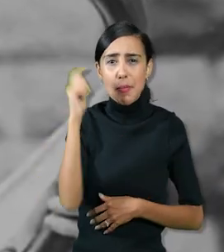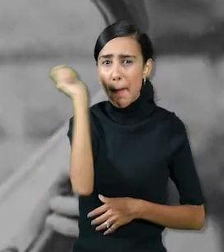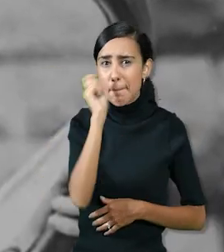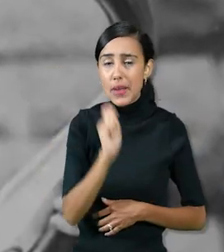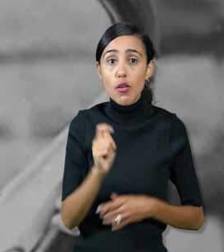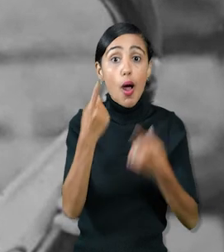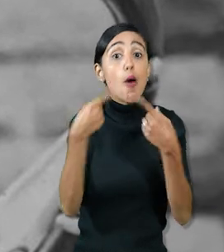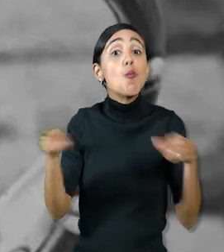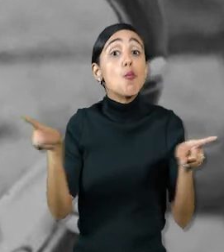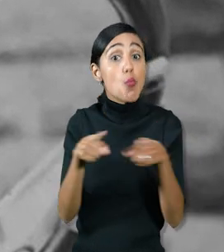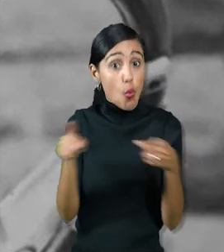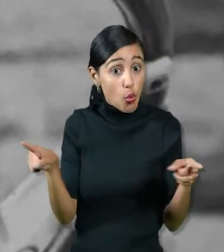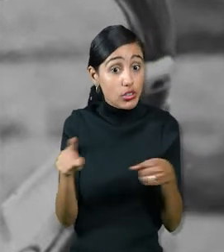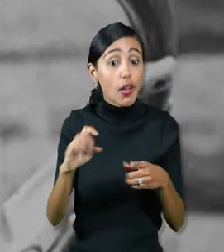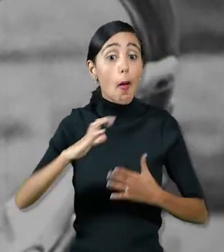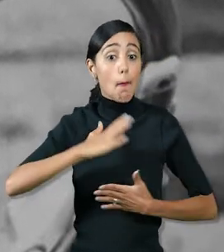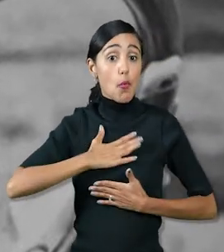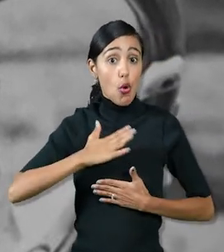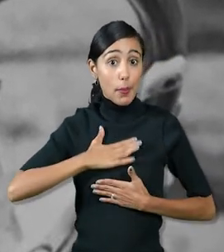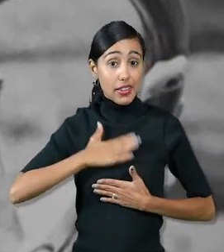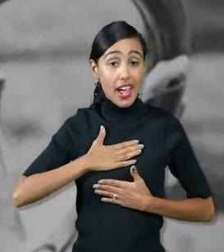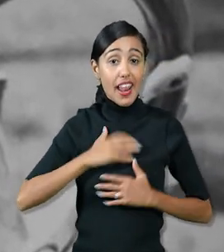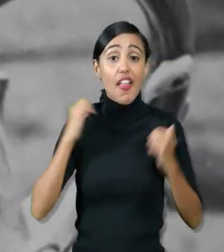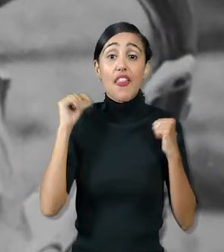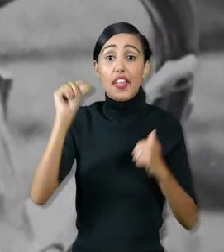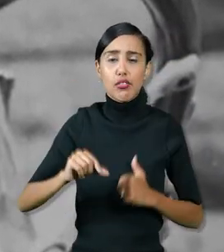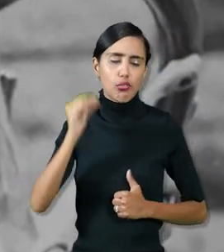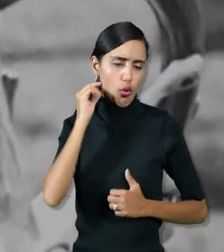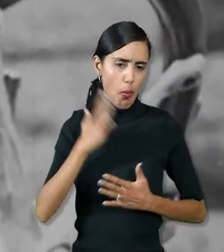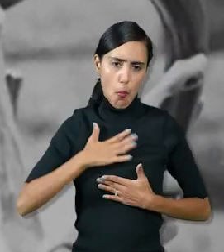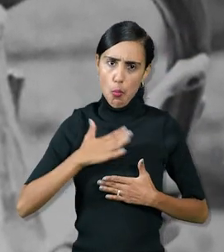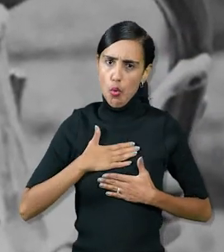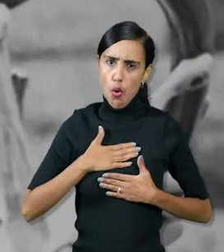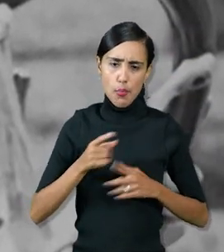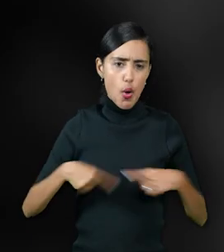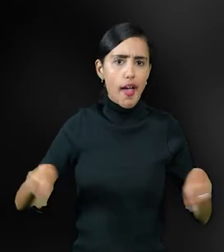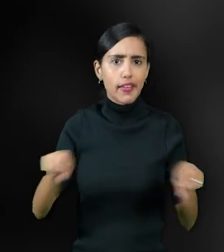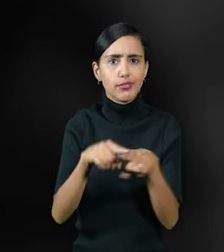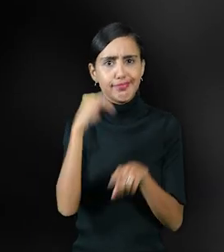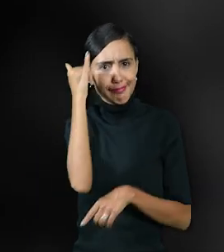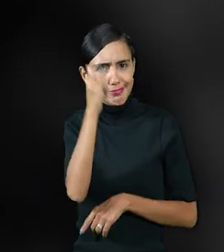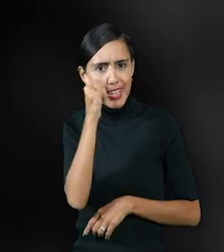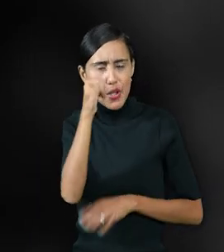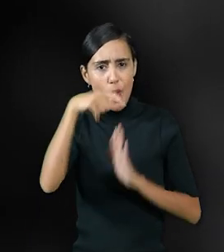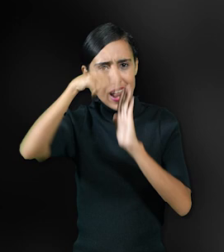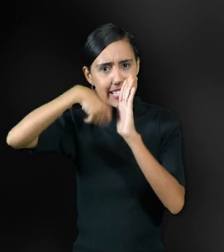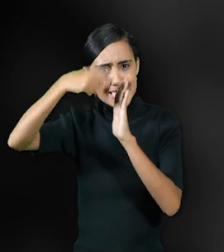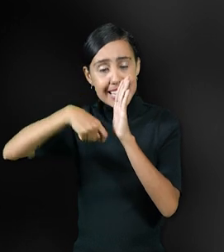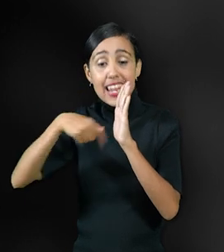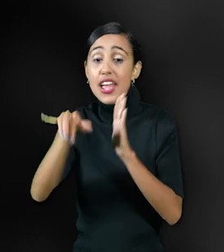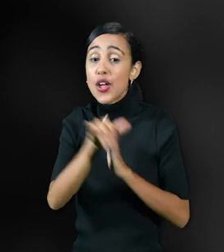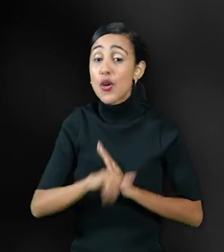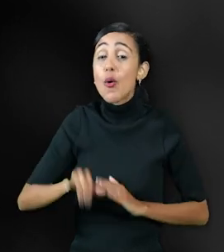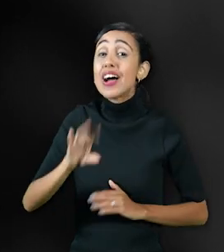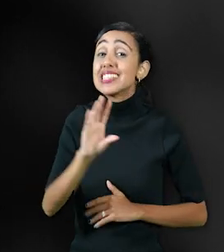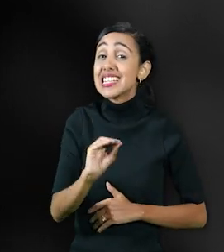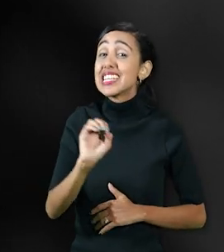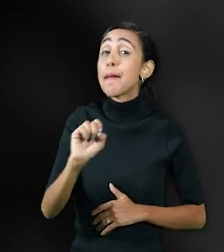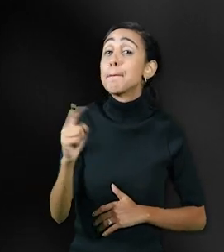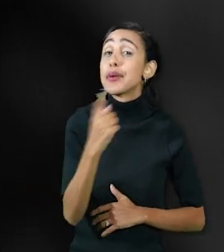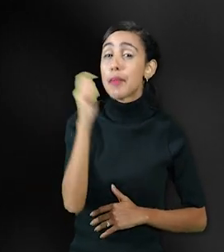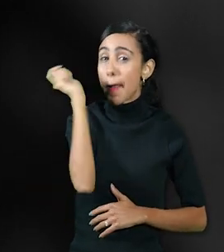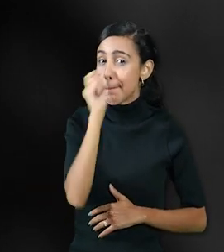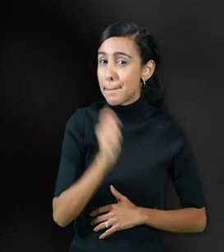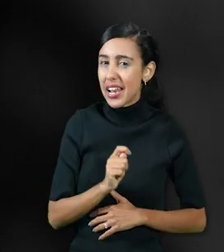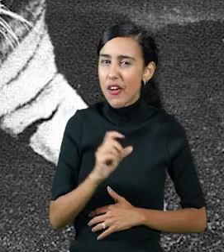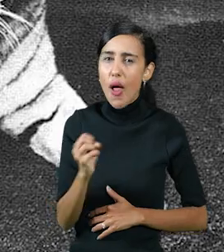películas sonoras. Fue propietaria y directora de su propio estudio de cine y se le atribuye haber realizado la primera película